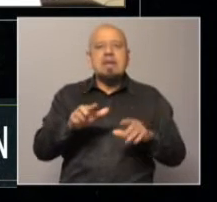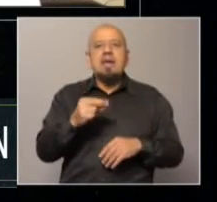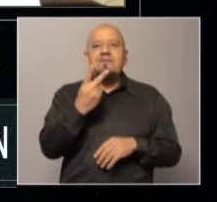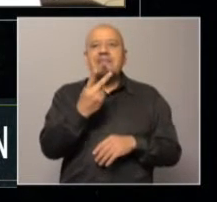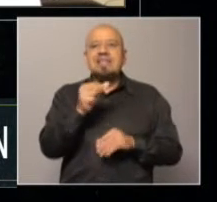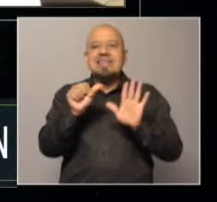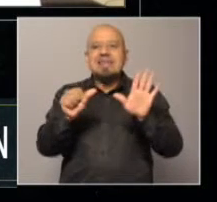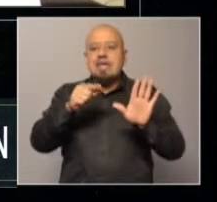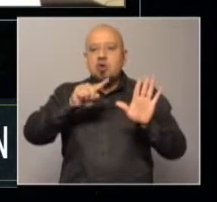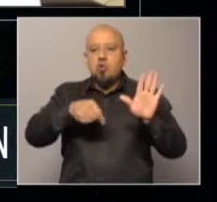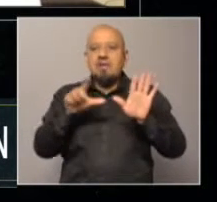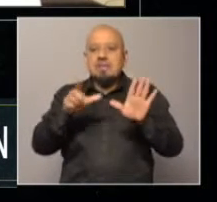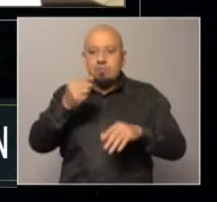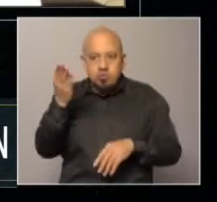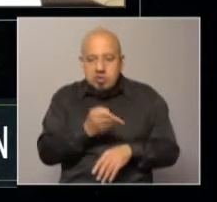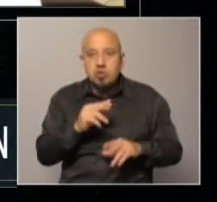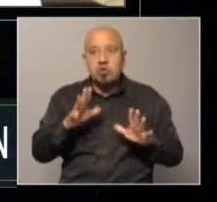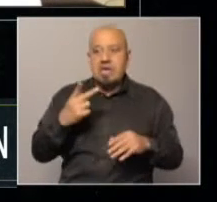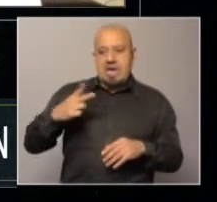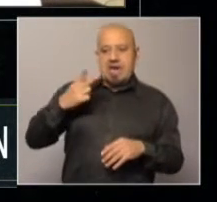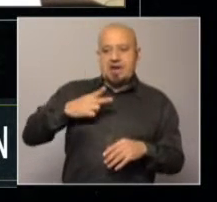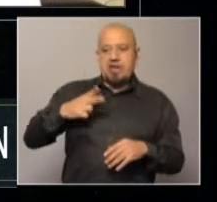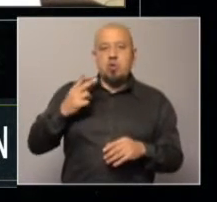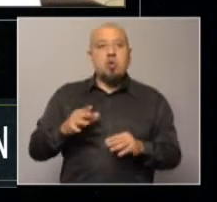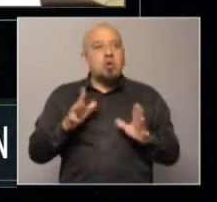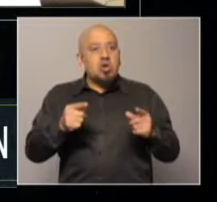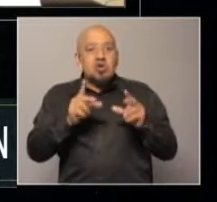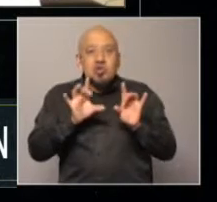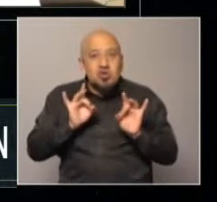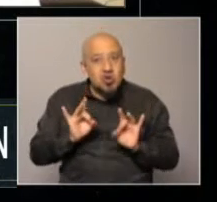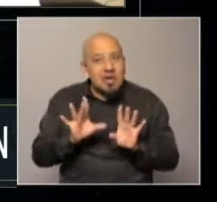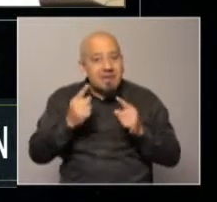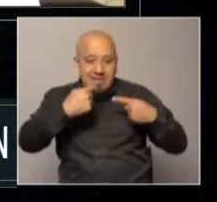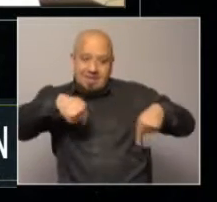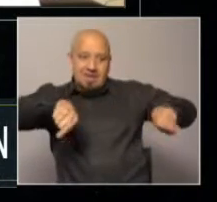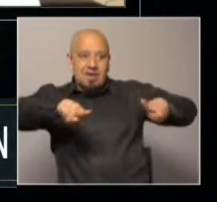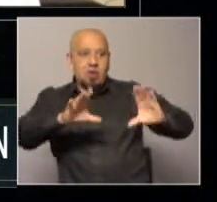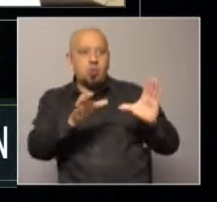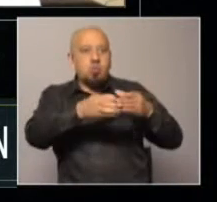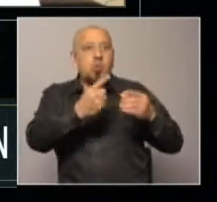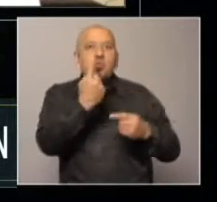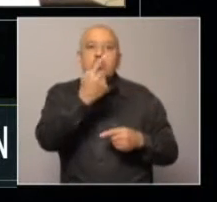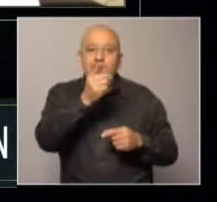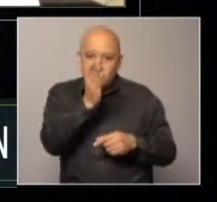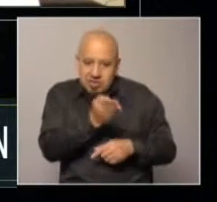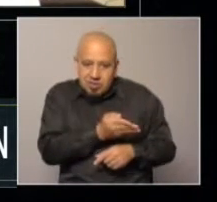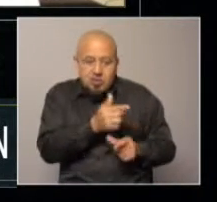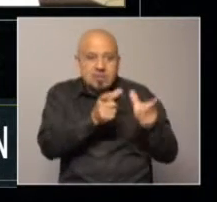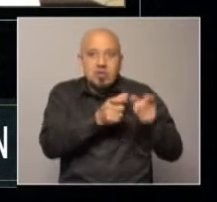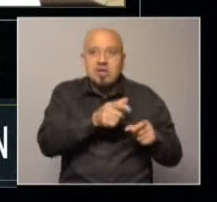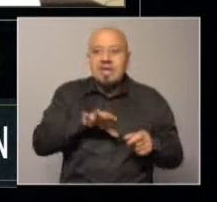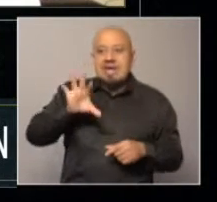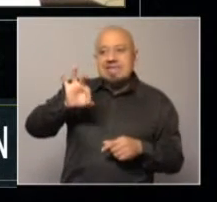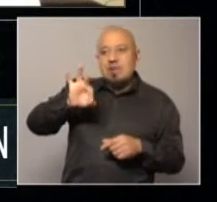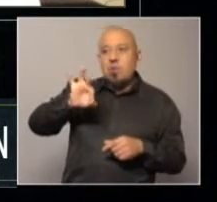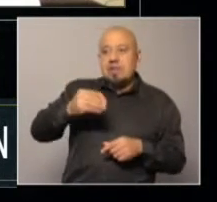de la riqueza neta de Chile se concentraba en el 1% más rico y el 50% más pobre solo accedía a